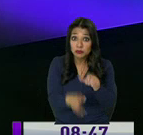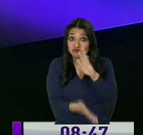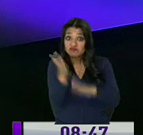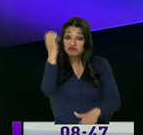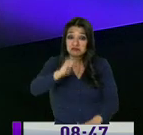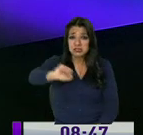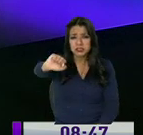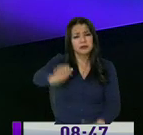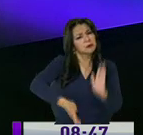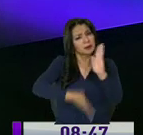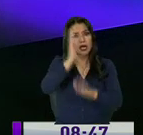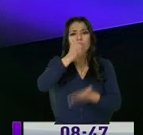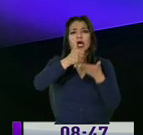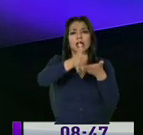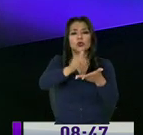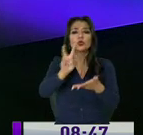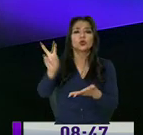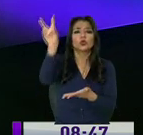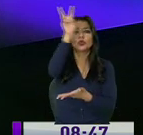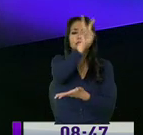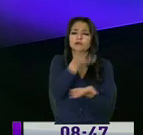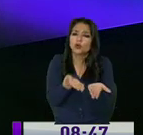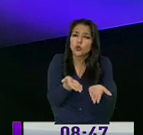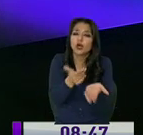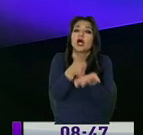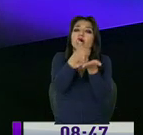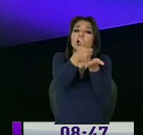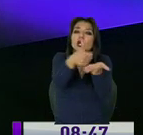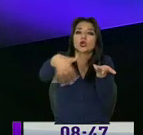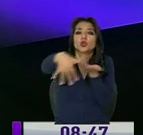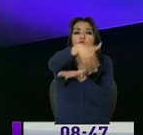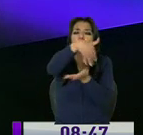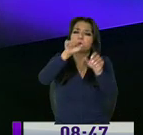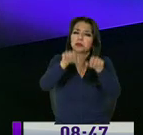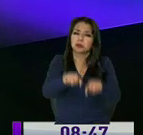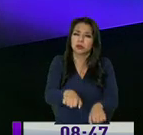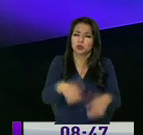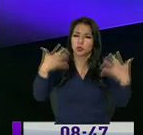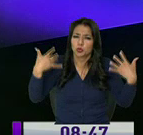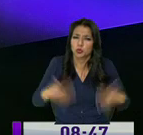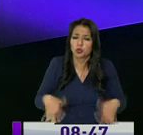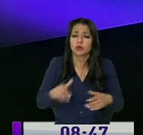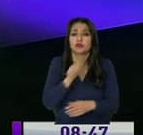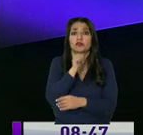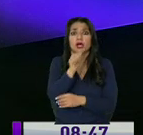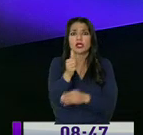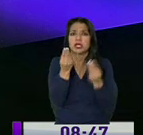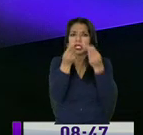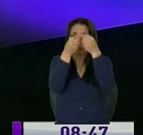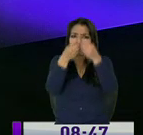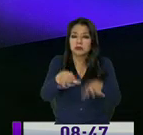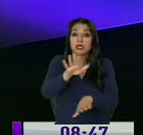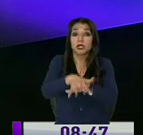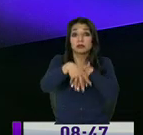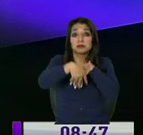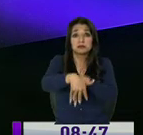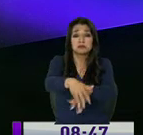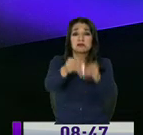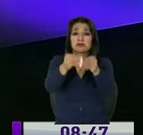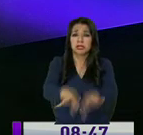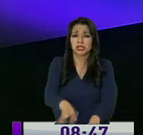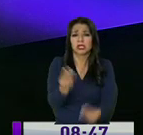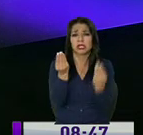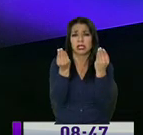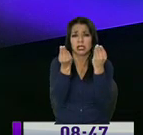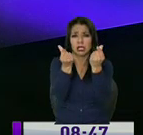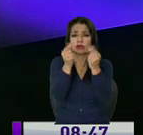qué? Ayuda a la industria turística de nuestros alrededores. ¿Cuánta falta y cuánto dinero se ha perdido con estas manifestaciones? Entonces,